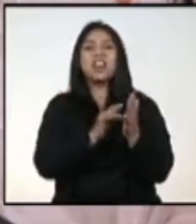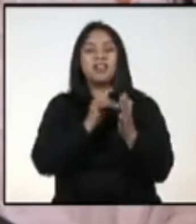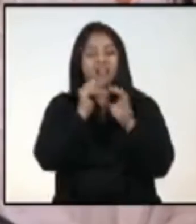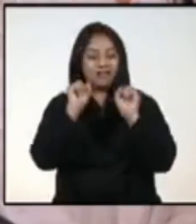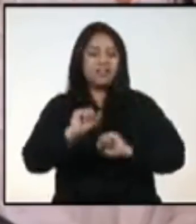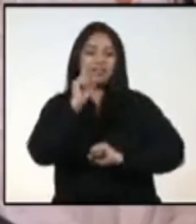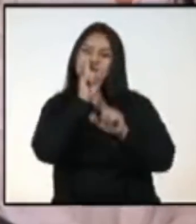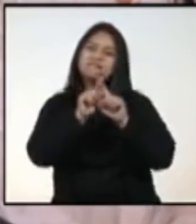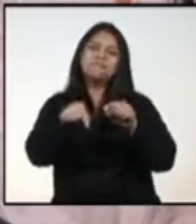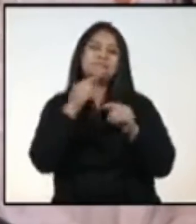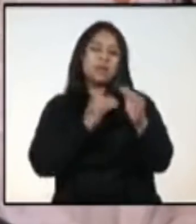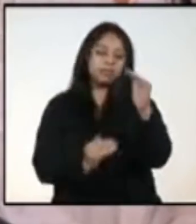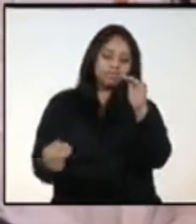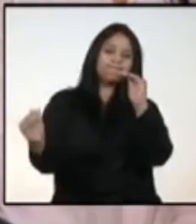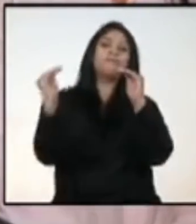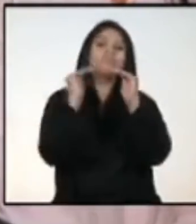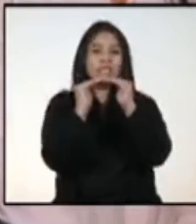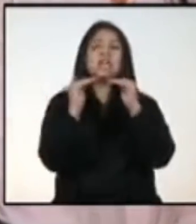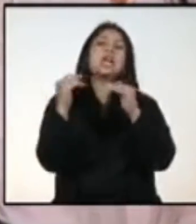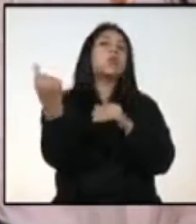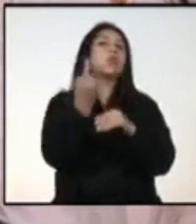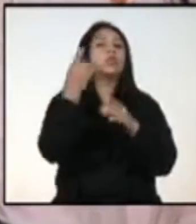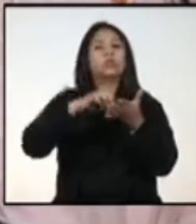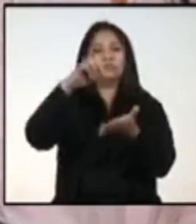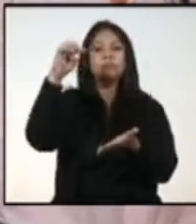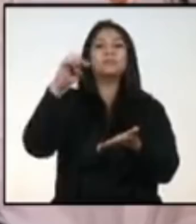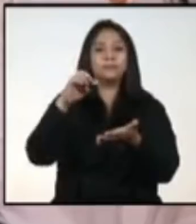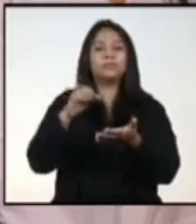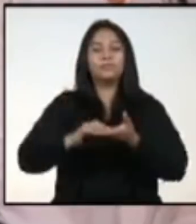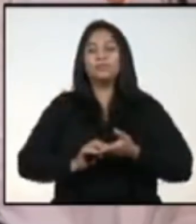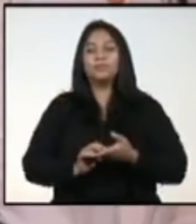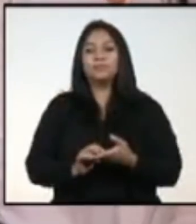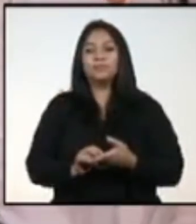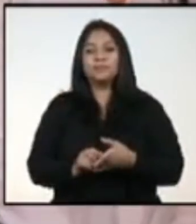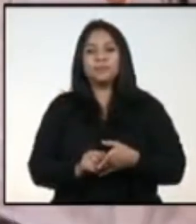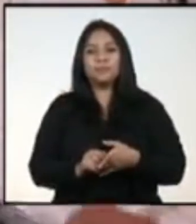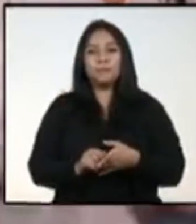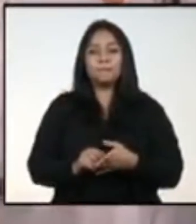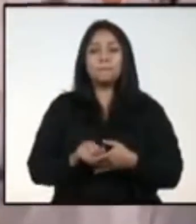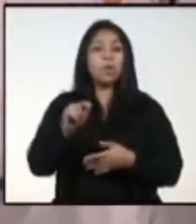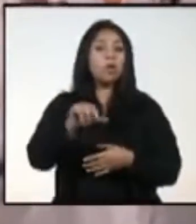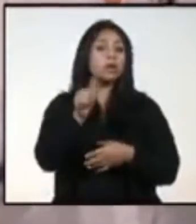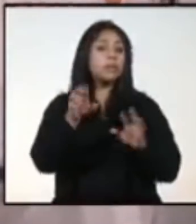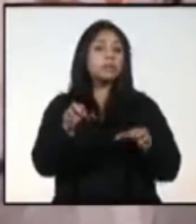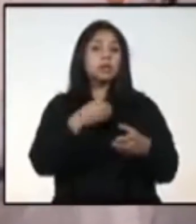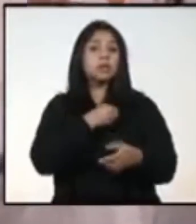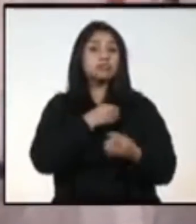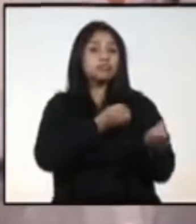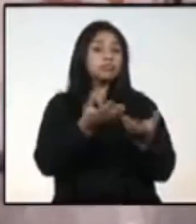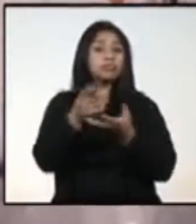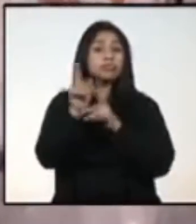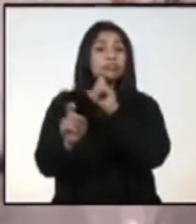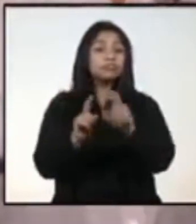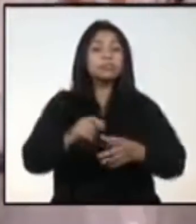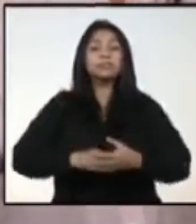nivel de lo que debimos de haber estado del mundo hace muchísimos años. ¿Alguien más de otro medio de comunicación que quiera elaborar